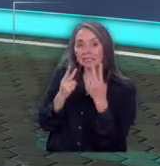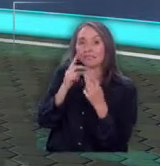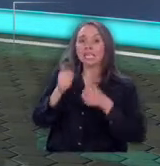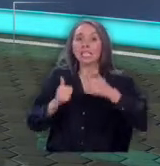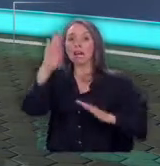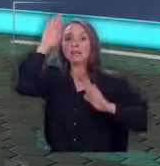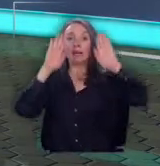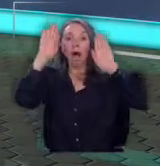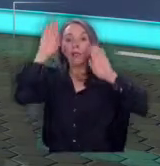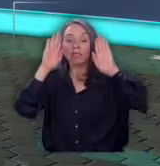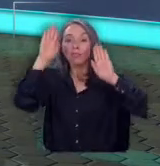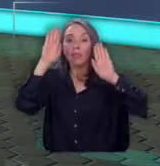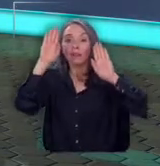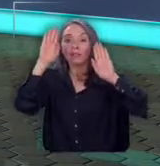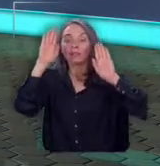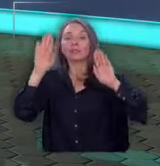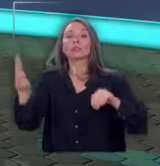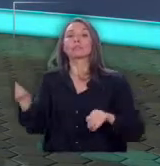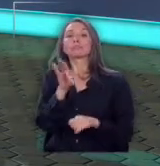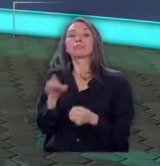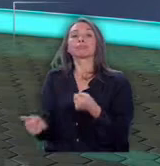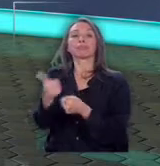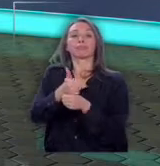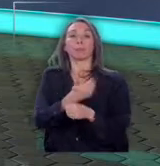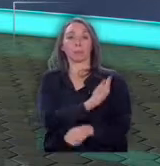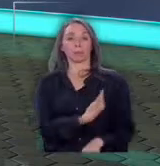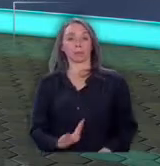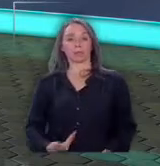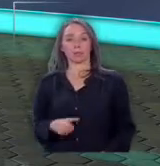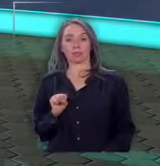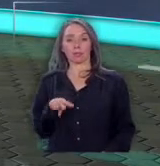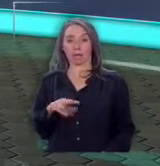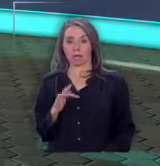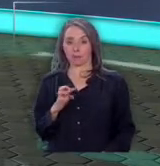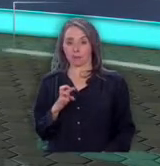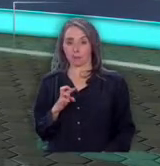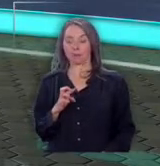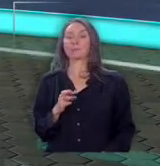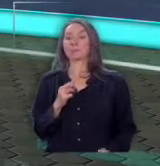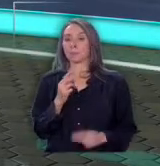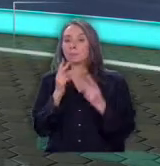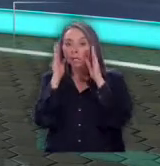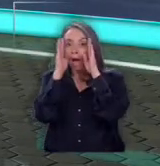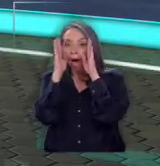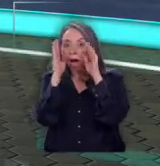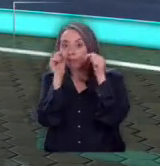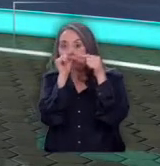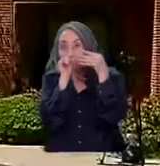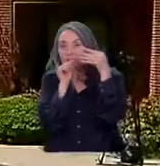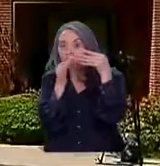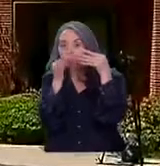carrera para ser el presidente de la anfp atención con los